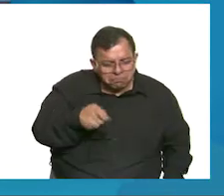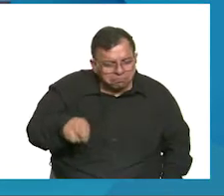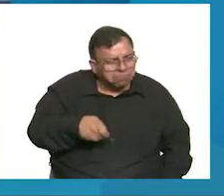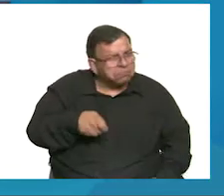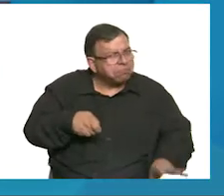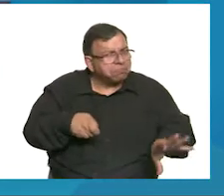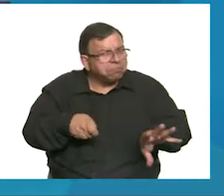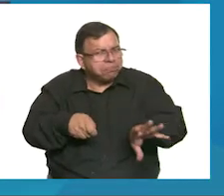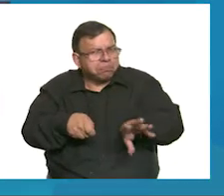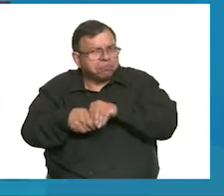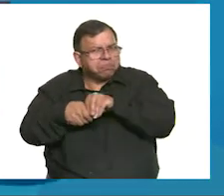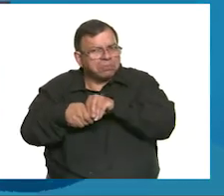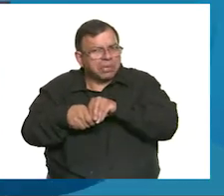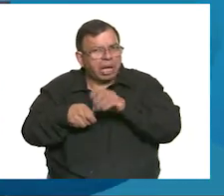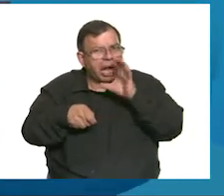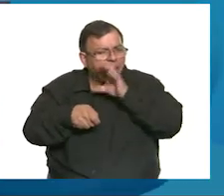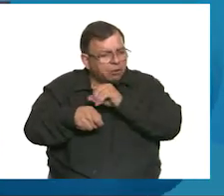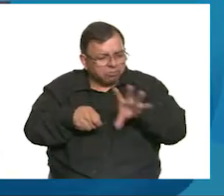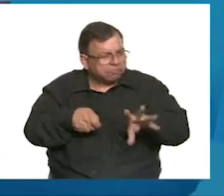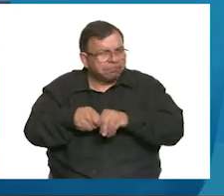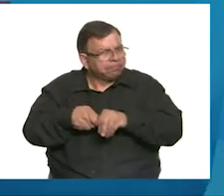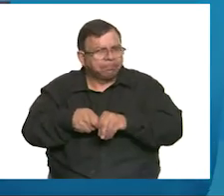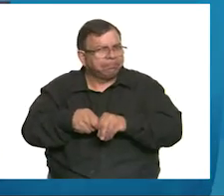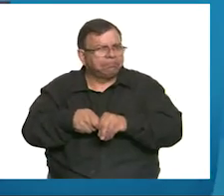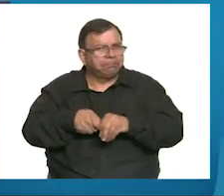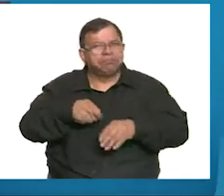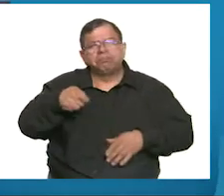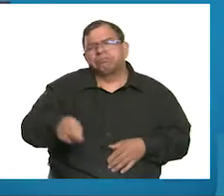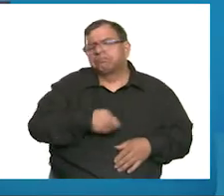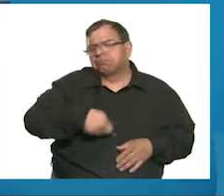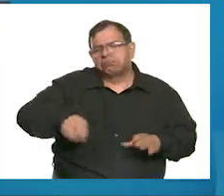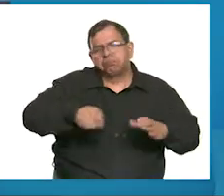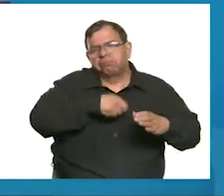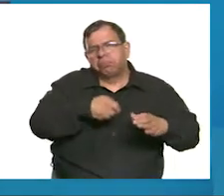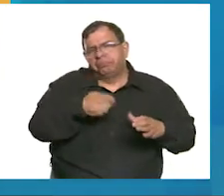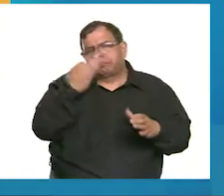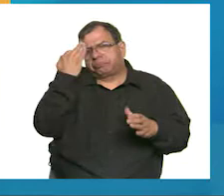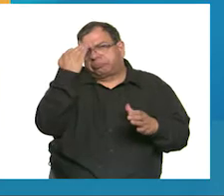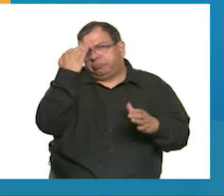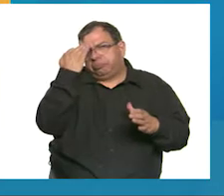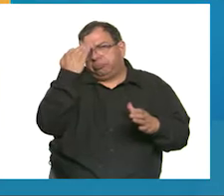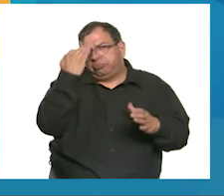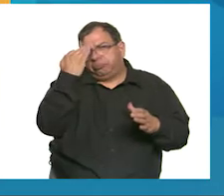madera no absorbe el calor tan rápido y entonces tarda mucho más